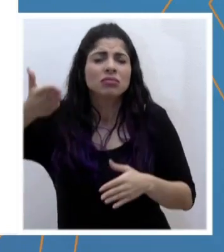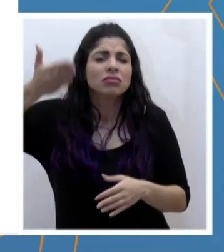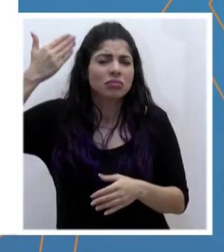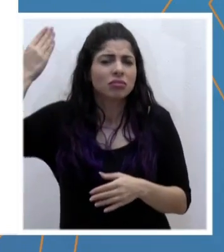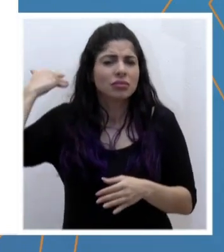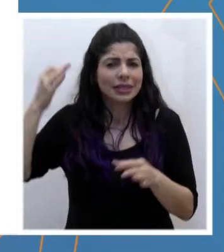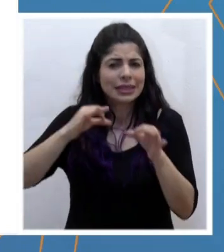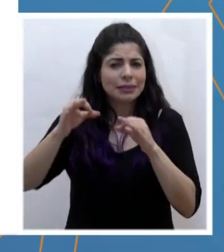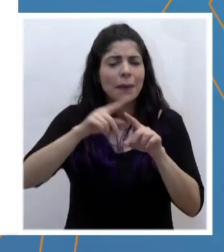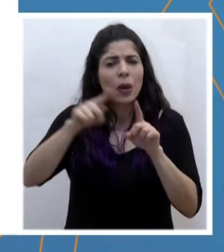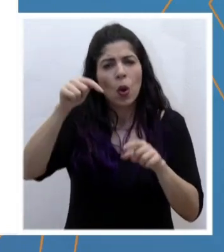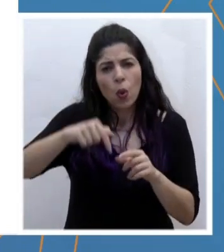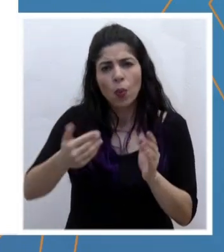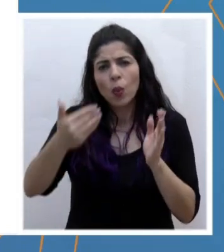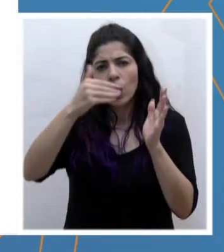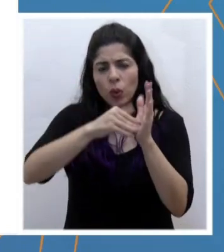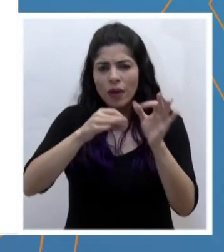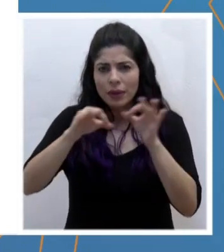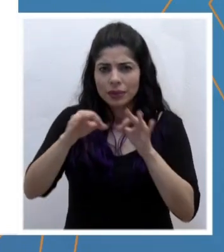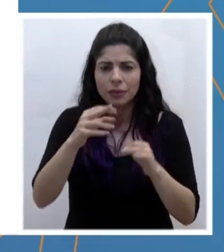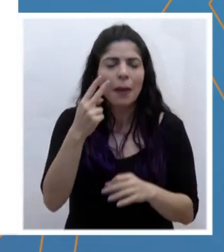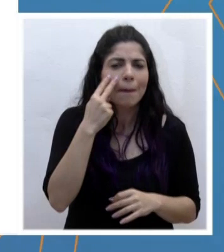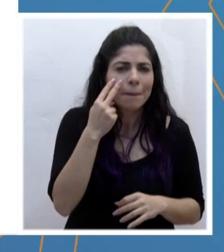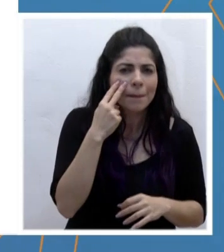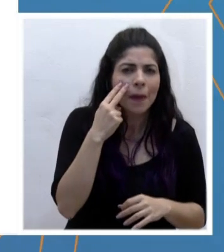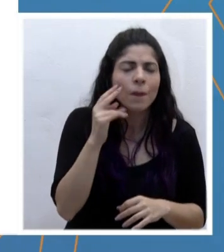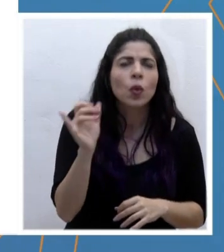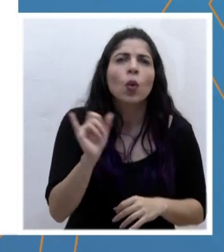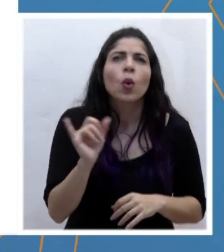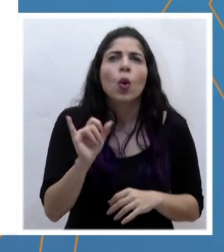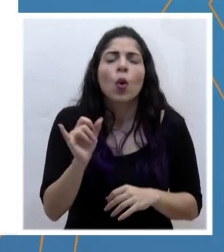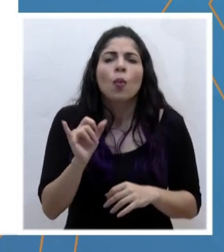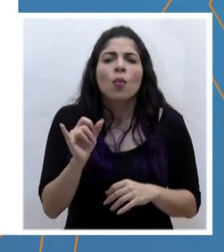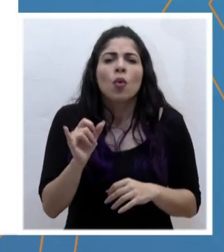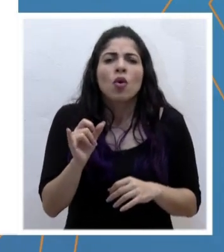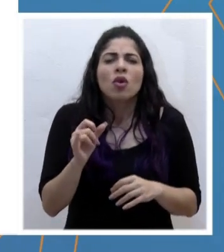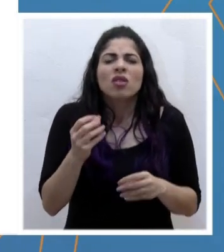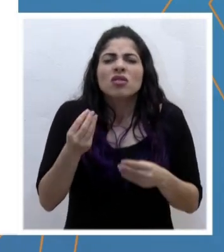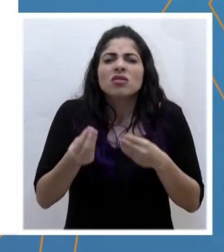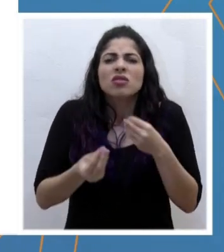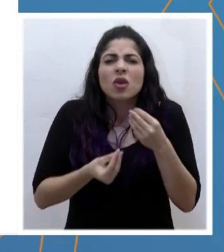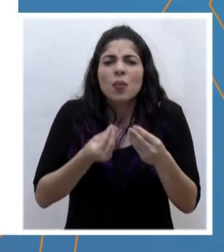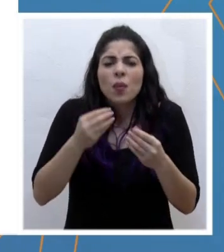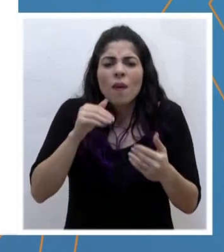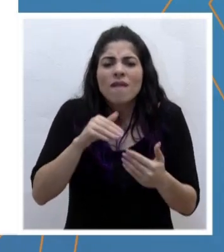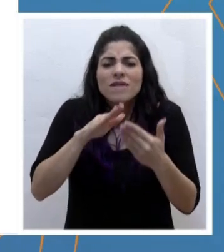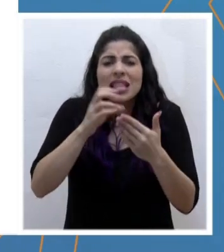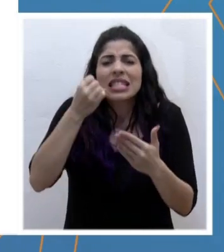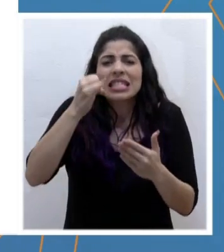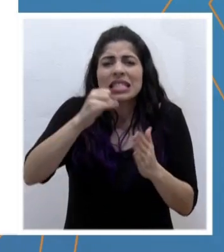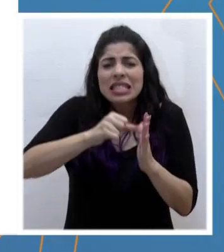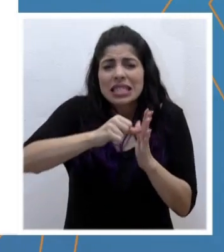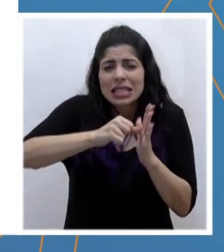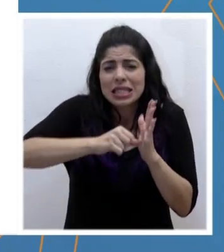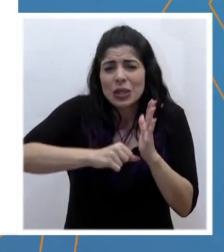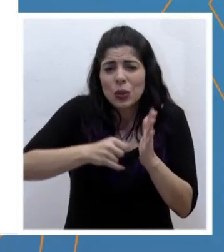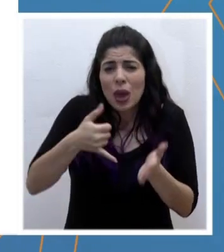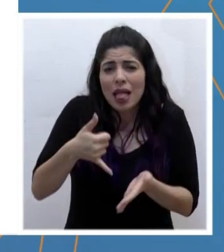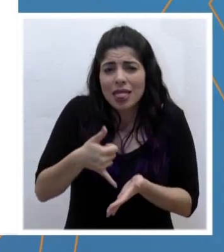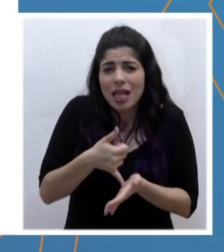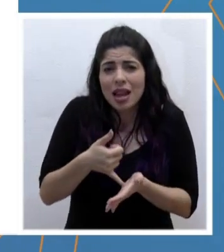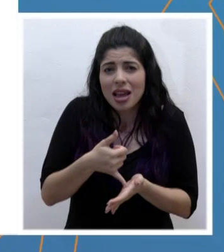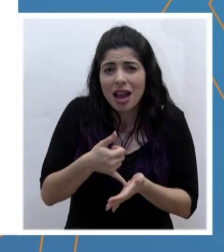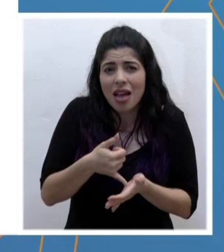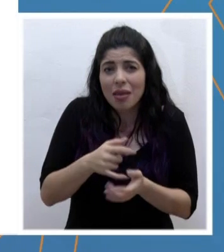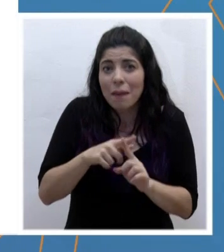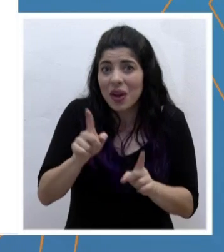veces, pero hoy queremos recalcarlo. Veámoslo como qué vamos a enfrentar si hacemos una cirugía muy complicada, la cual tenemos